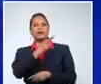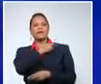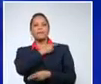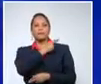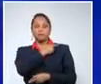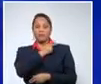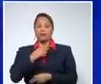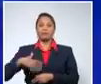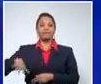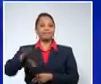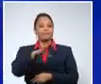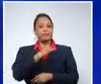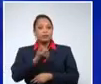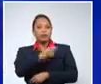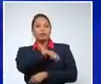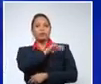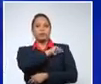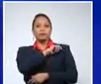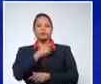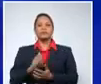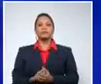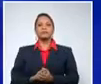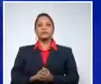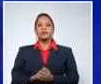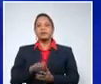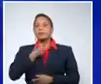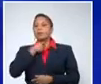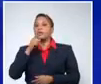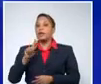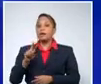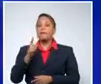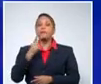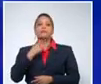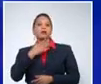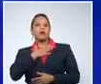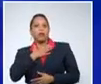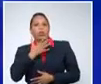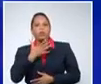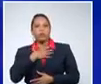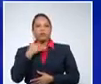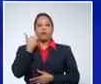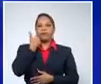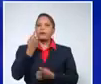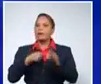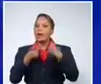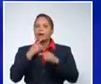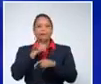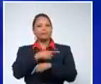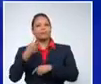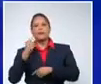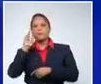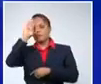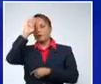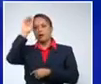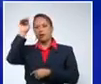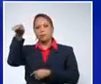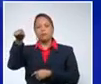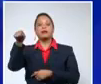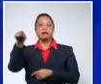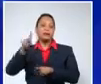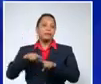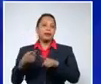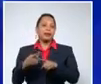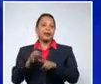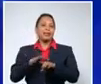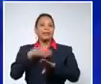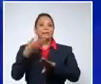se asume con nuestra salud. Si presentamos un síntoma, decirlo de inmediato, acudir al médico, para que entonces no sea demasiado tarde